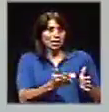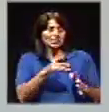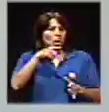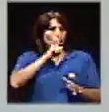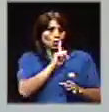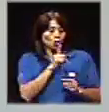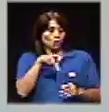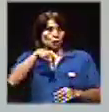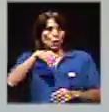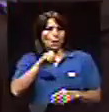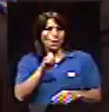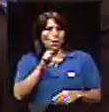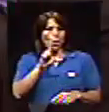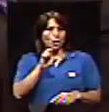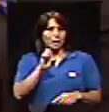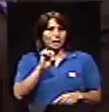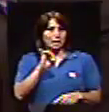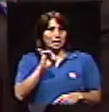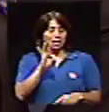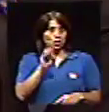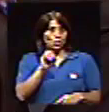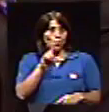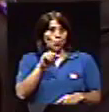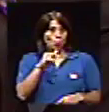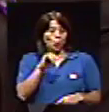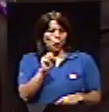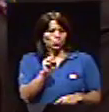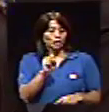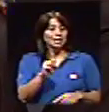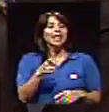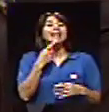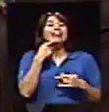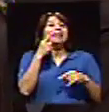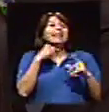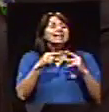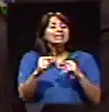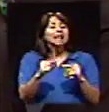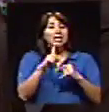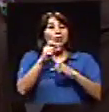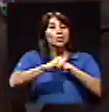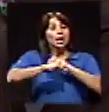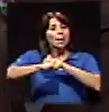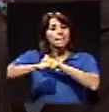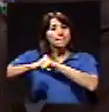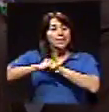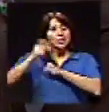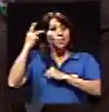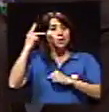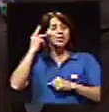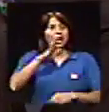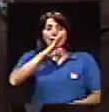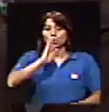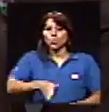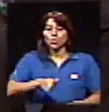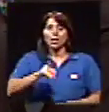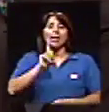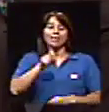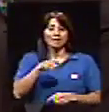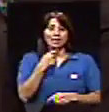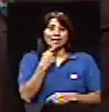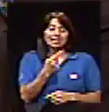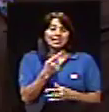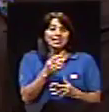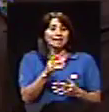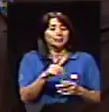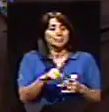defectos, pero ese es uno de los míos, y dicen que nunca en una campaña política hay que decir, Pero